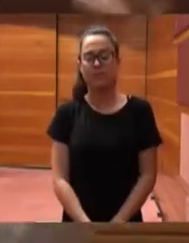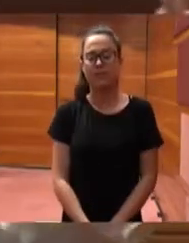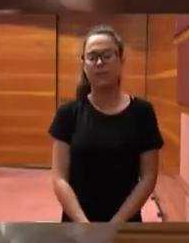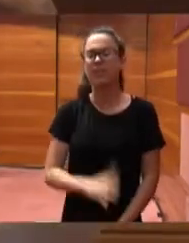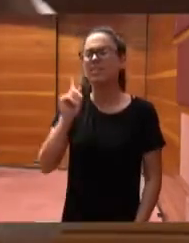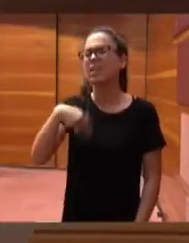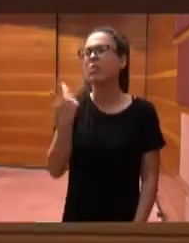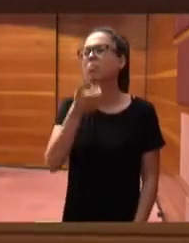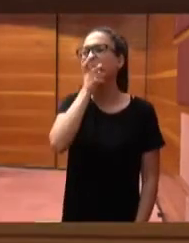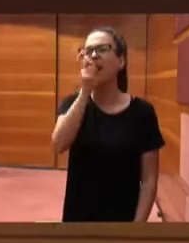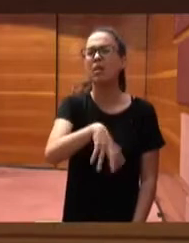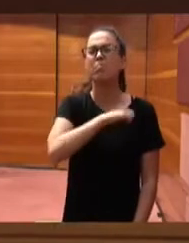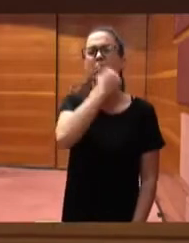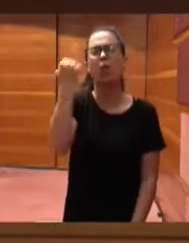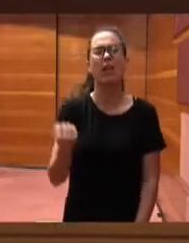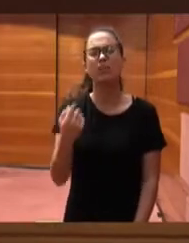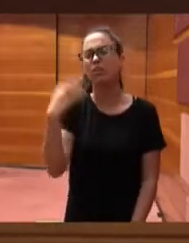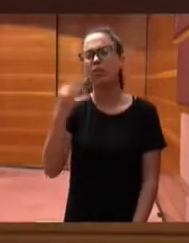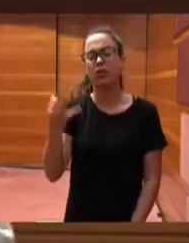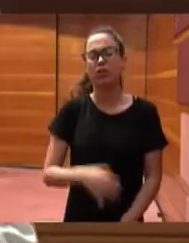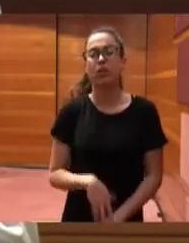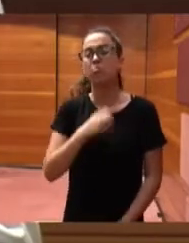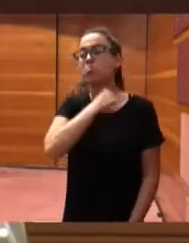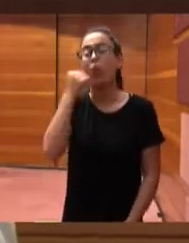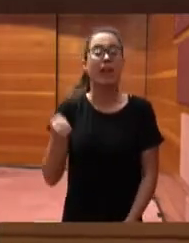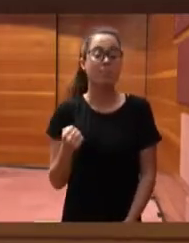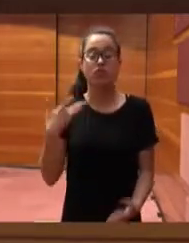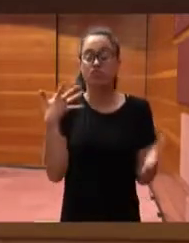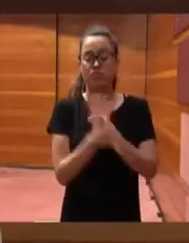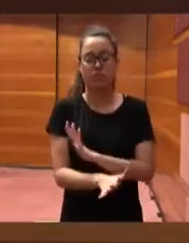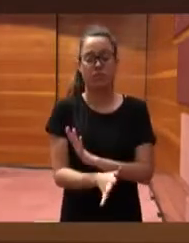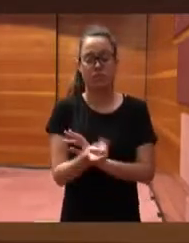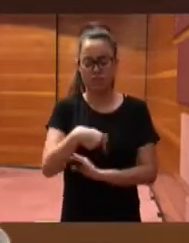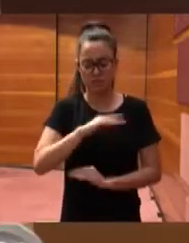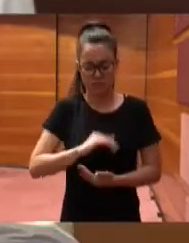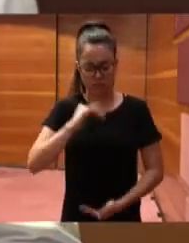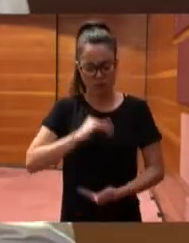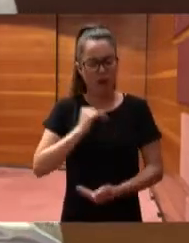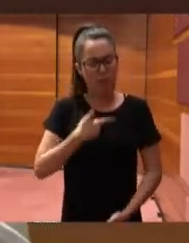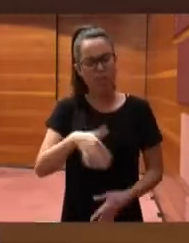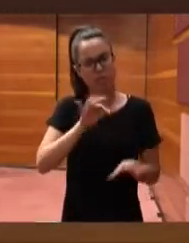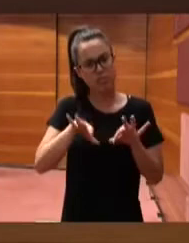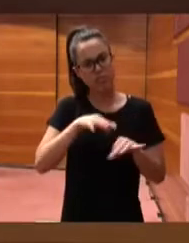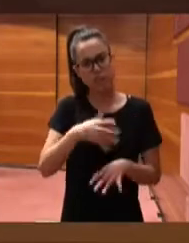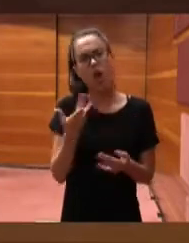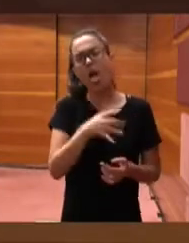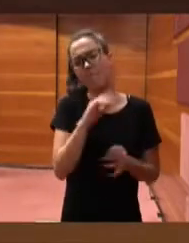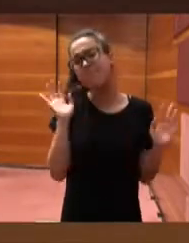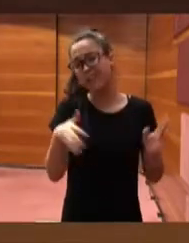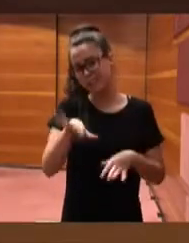es el empoderamiento? Es una de esas palabras tan bonitas. El empoderamiento es cuando te haces capaz de tomar la decisión de calidad,